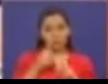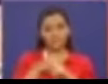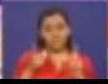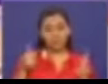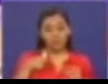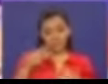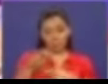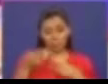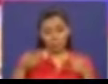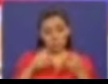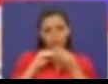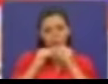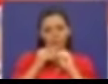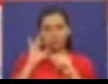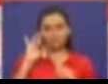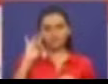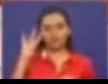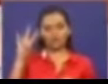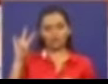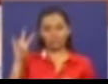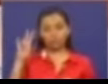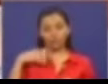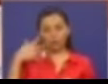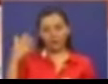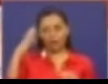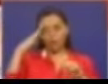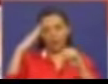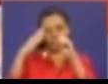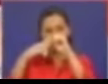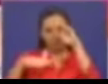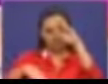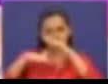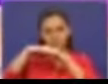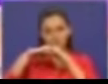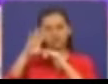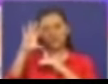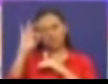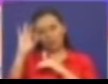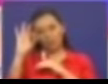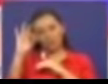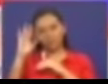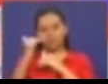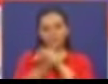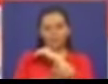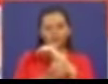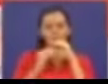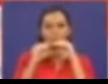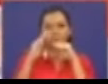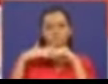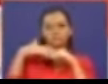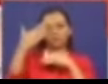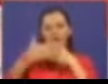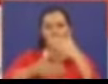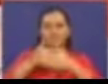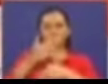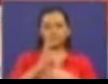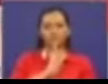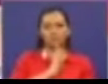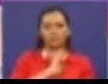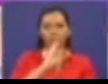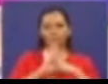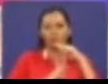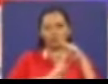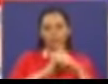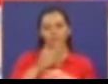en el puesto 82, el objetivo es llegar a entre los 50 países con mayor avance tecnológico del